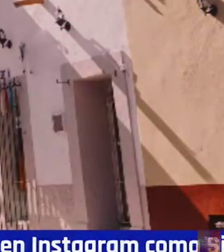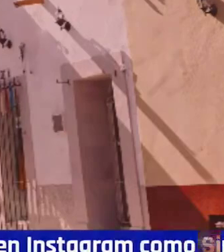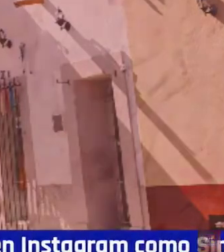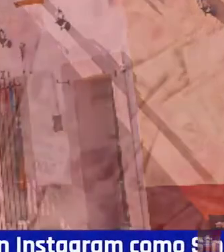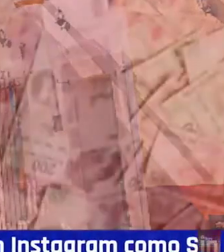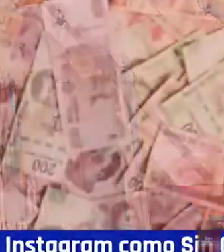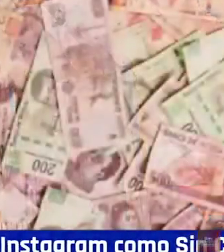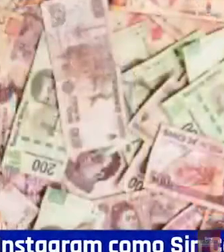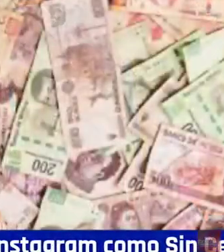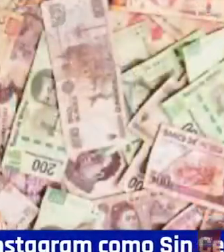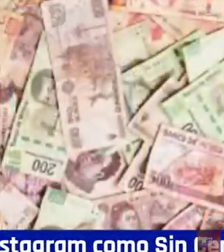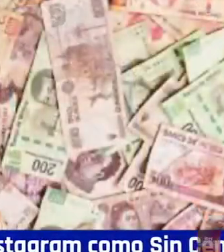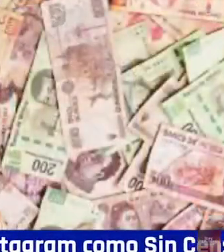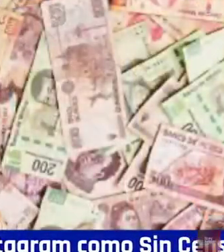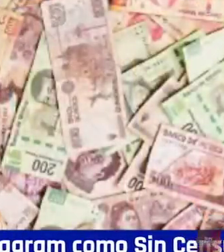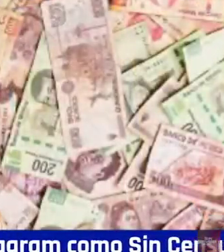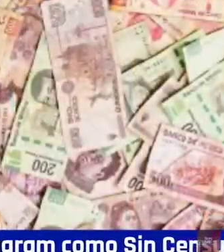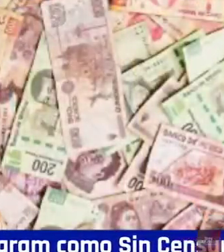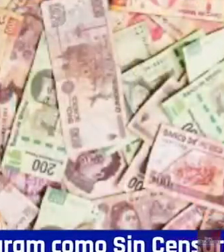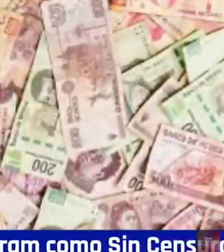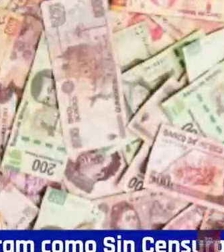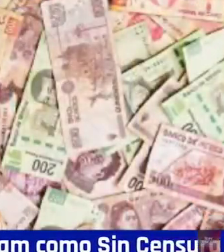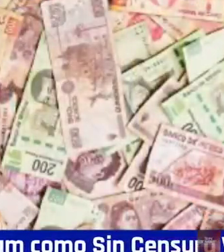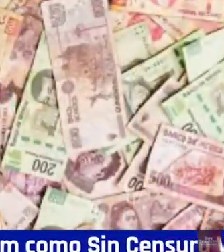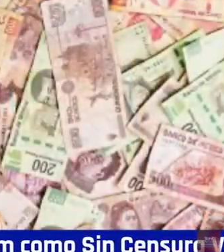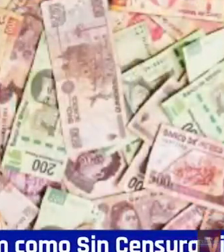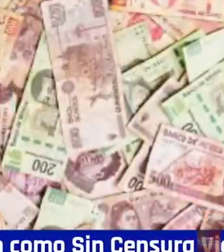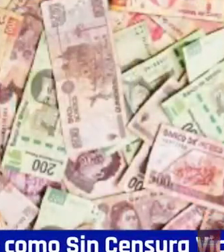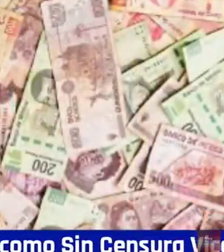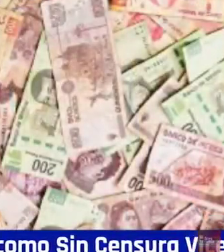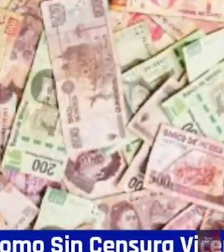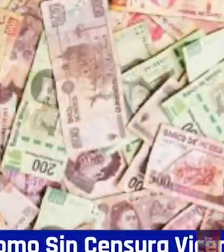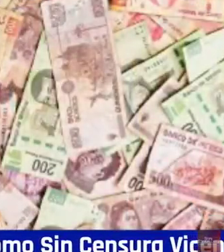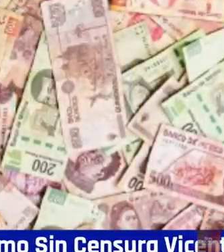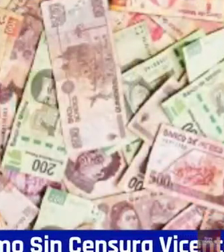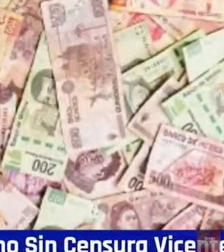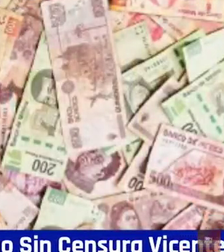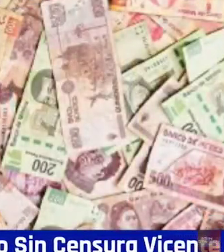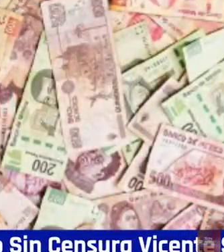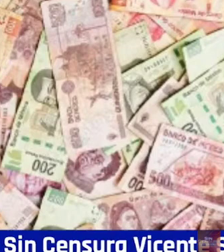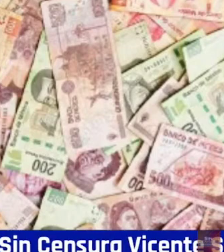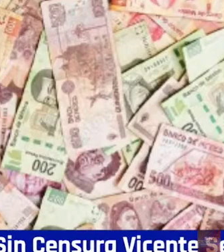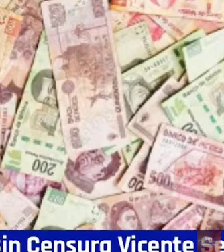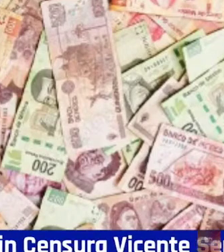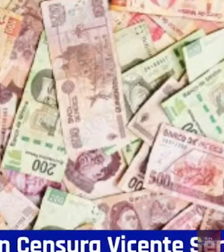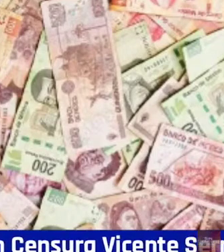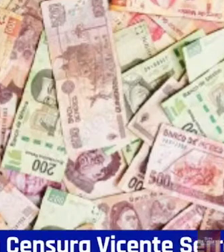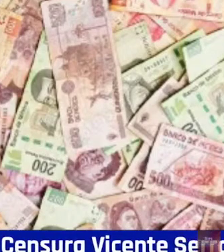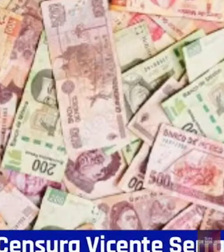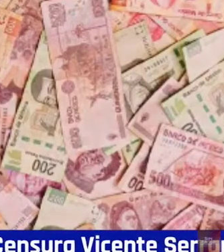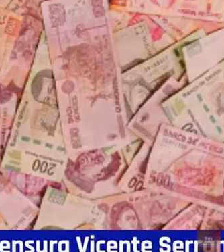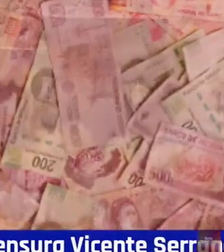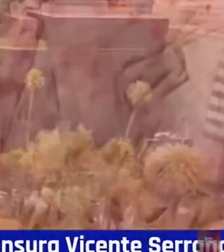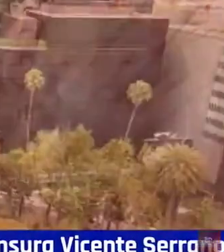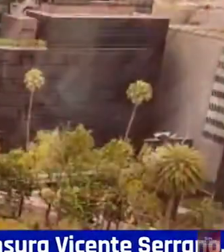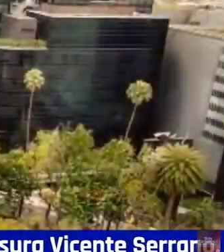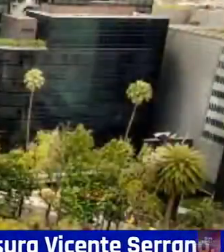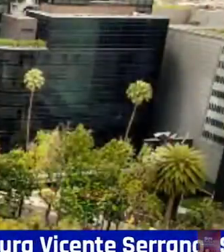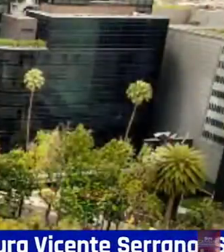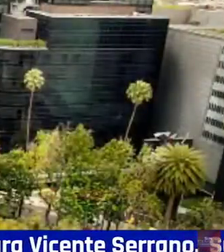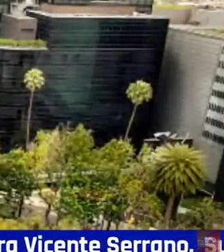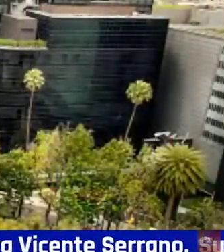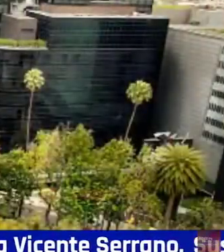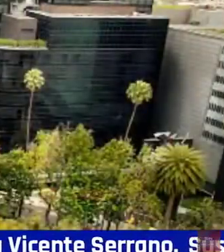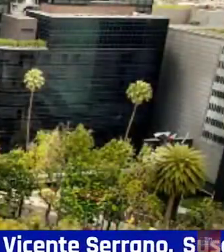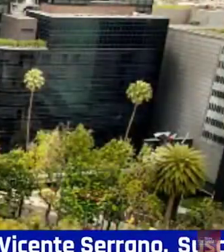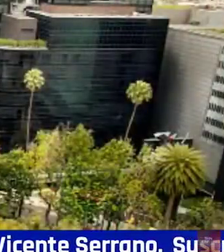los pasados 3 años, las 6 personas y familias que concentran la mayor cantidad de riqueza en el país vieron crecer su patrimonio hasta 6 veces